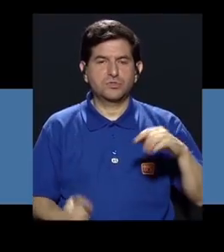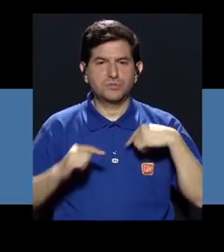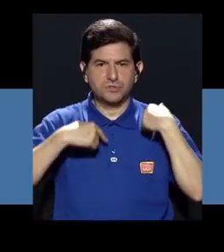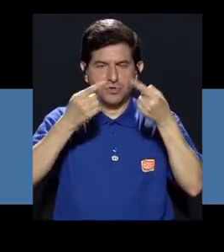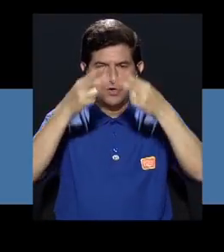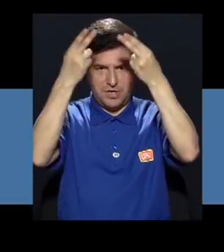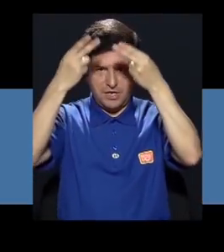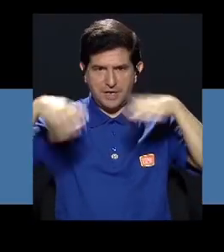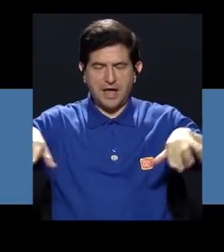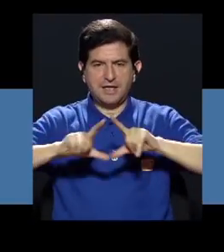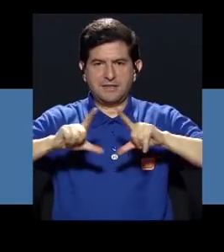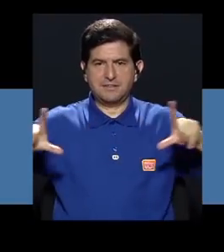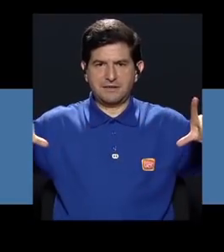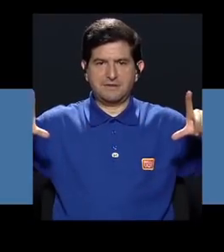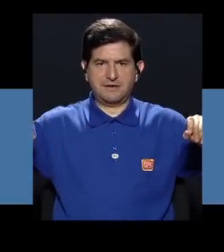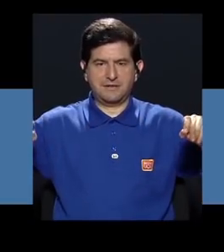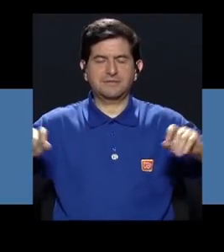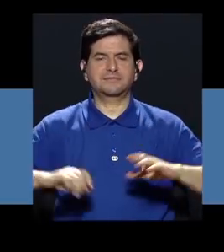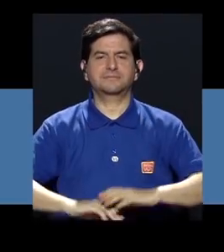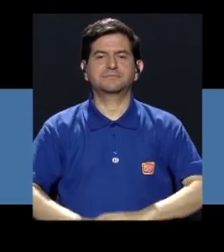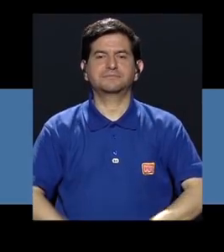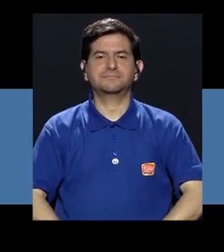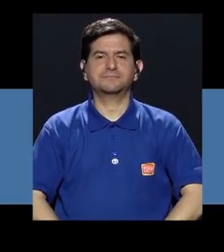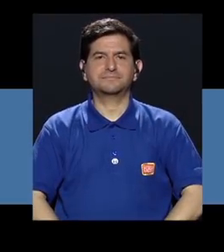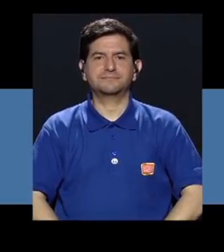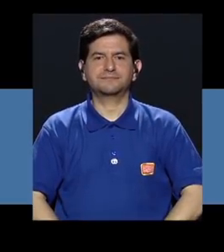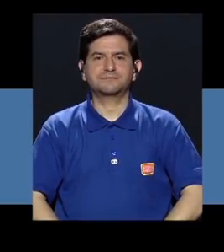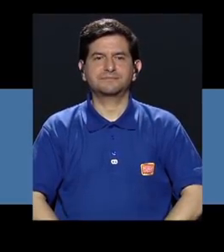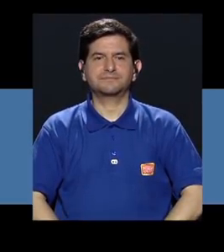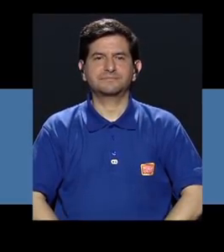2257-6648 o ir a la página